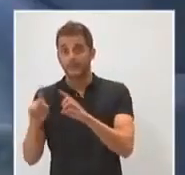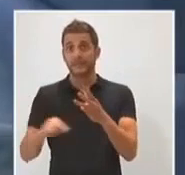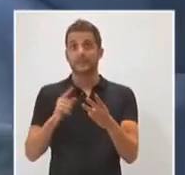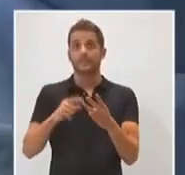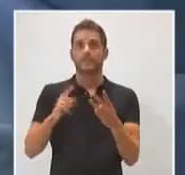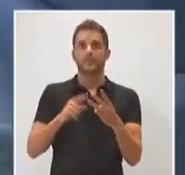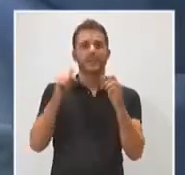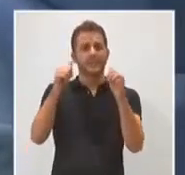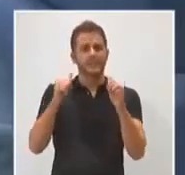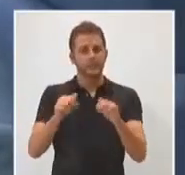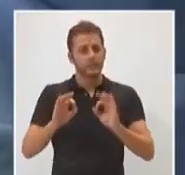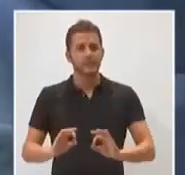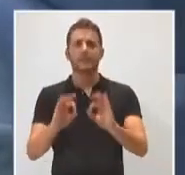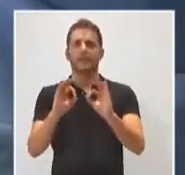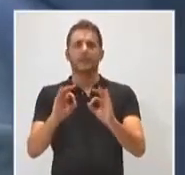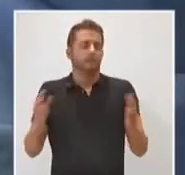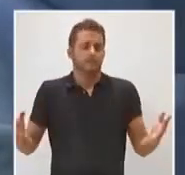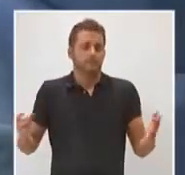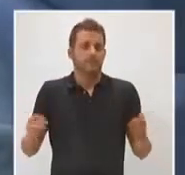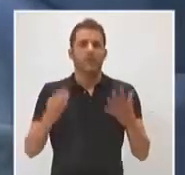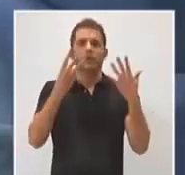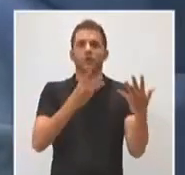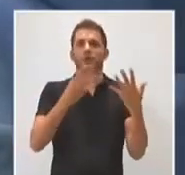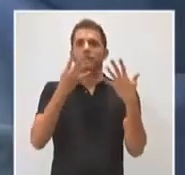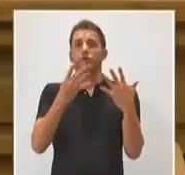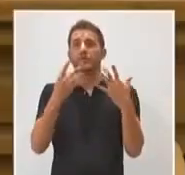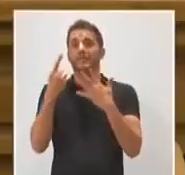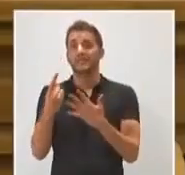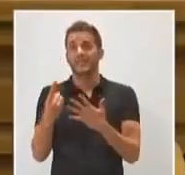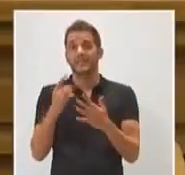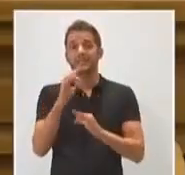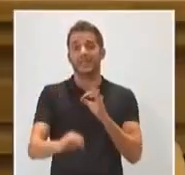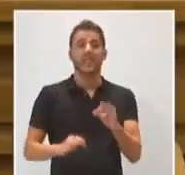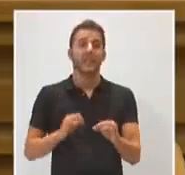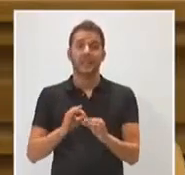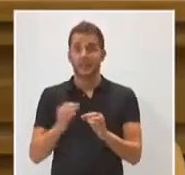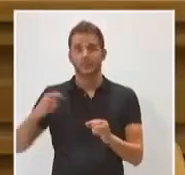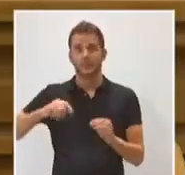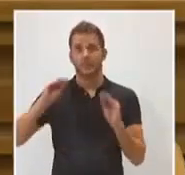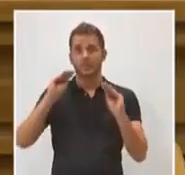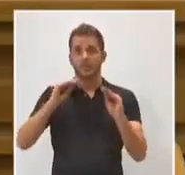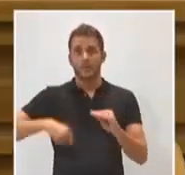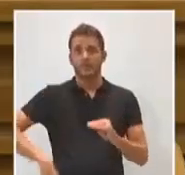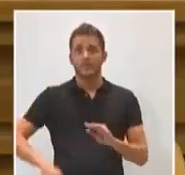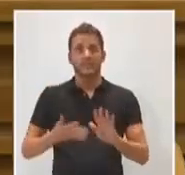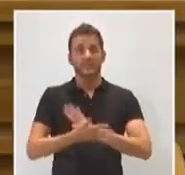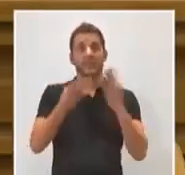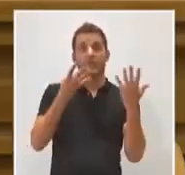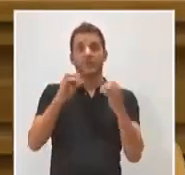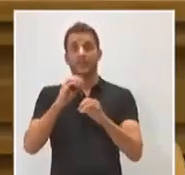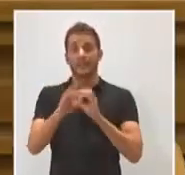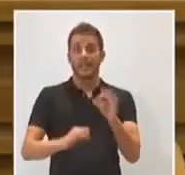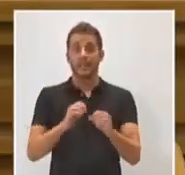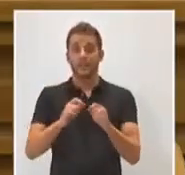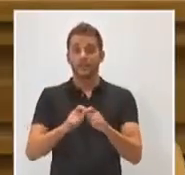especiales bueno 896 ciclos de formación profesional hemos aumentado 90 ciclos estamos hablando de